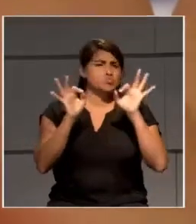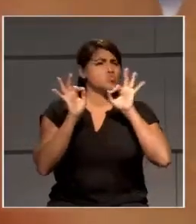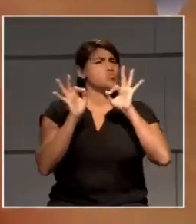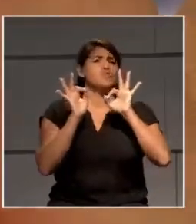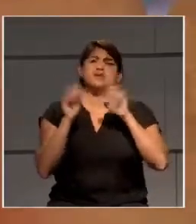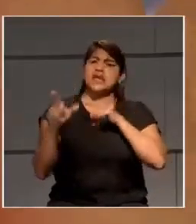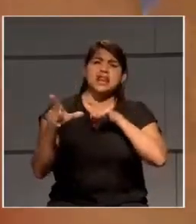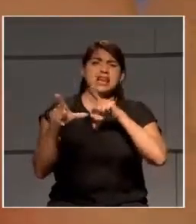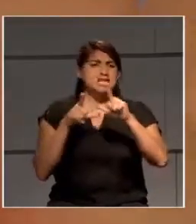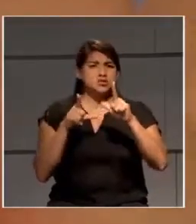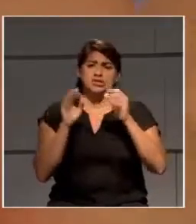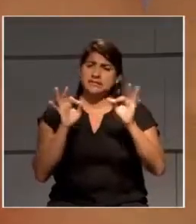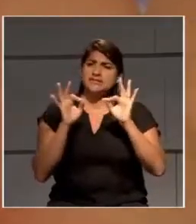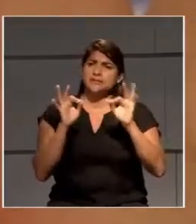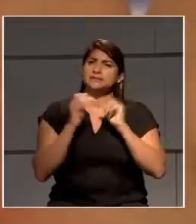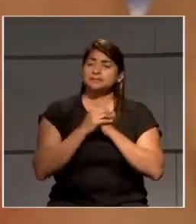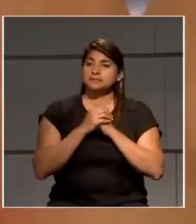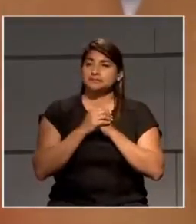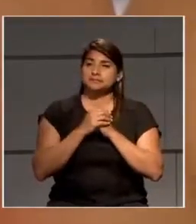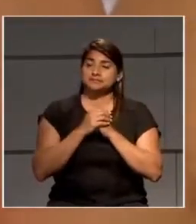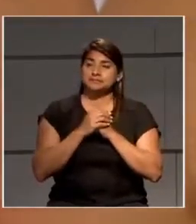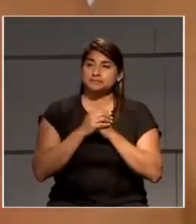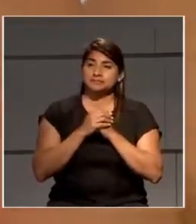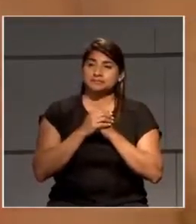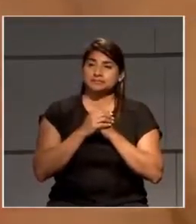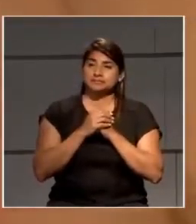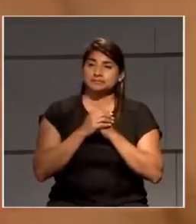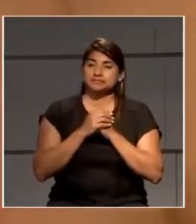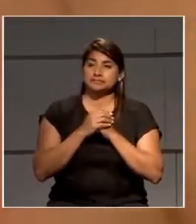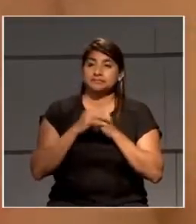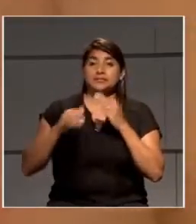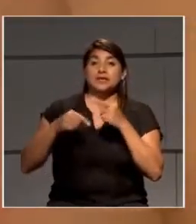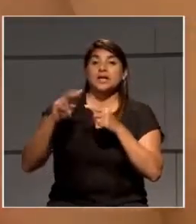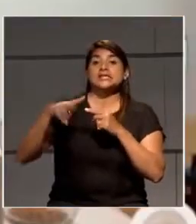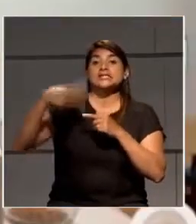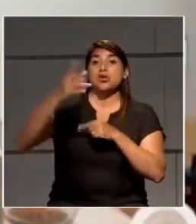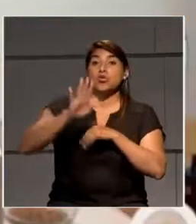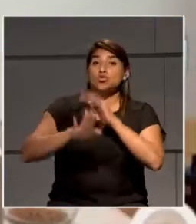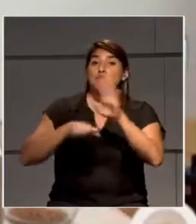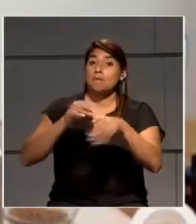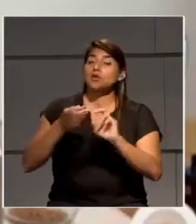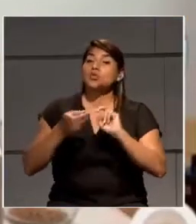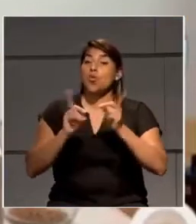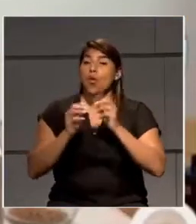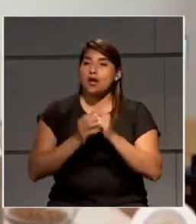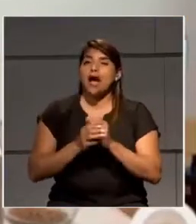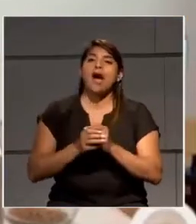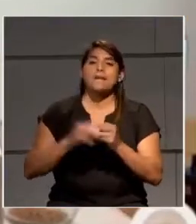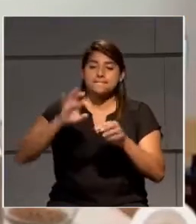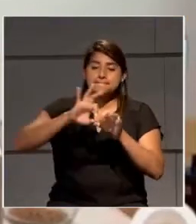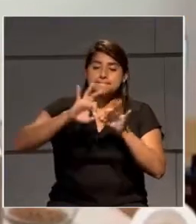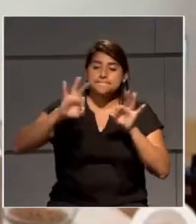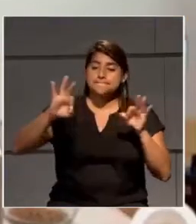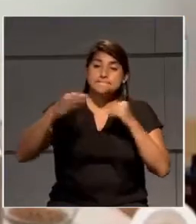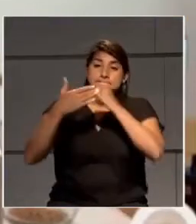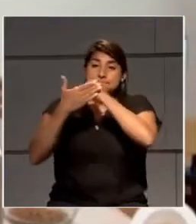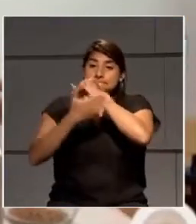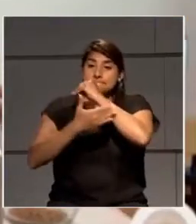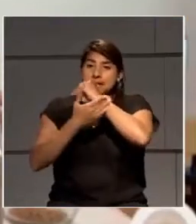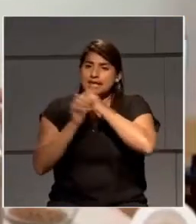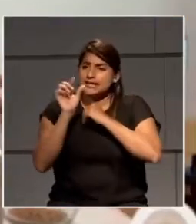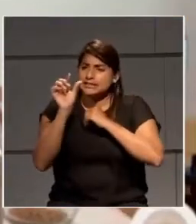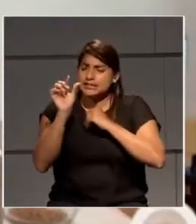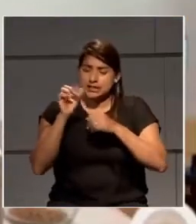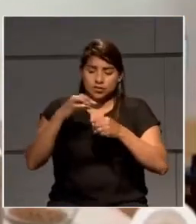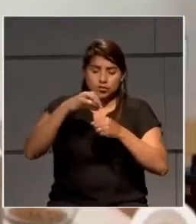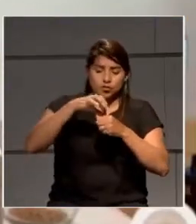ya está listo. Ah, no, ya Caro está lista, pero yo Caro puede pasar al segundo paso. Caro, ahora hay que meterle palitos. Pero me